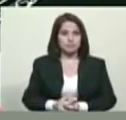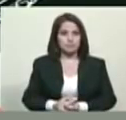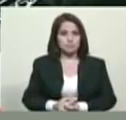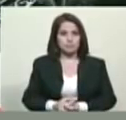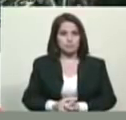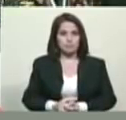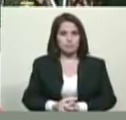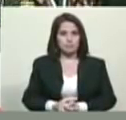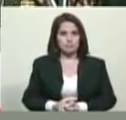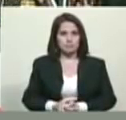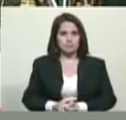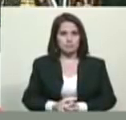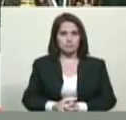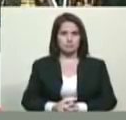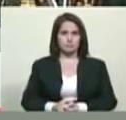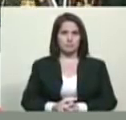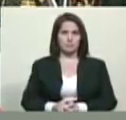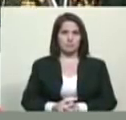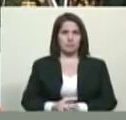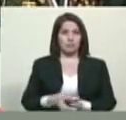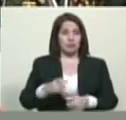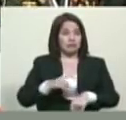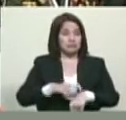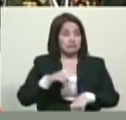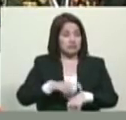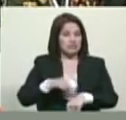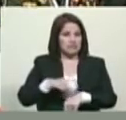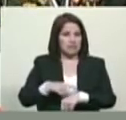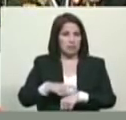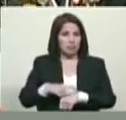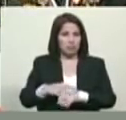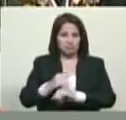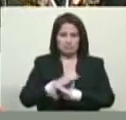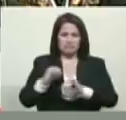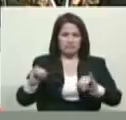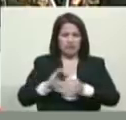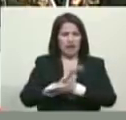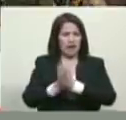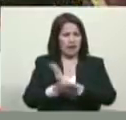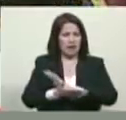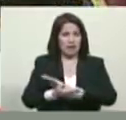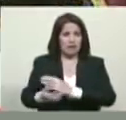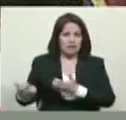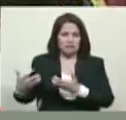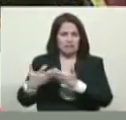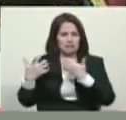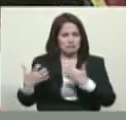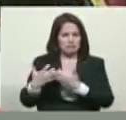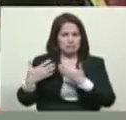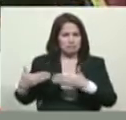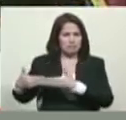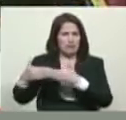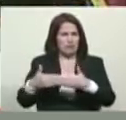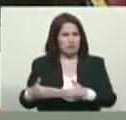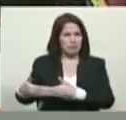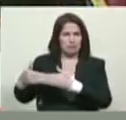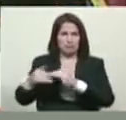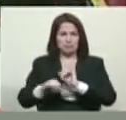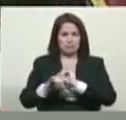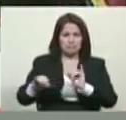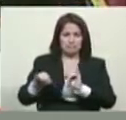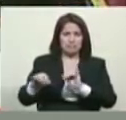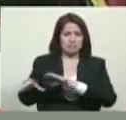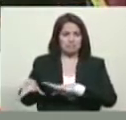derrotas, porque no son tiempos del imperialismo, del capitalismo. Estamos convencidos que el peor enemigo de la humanidad es el